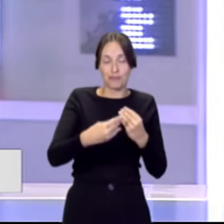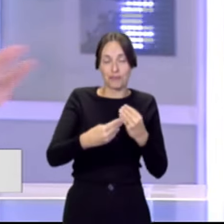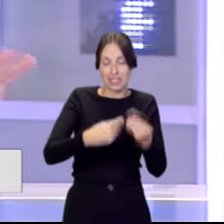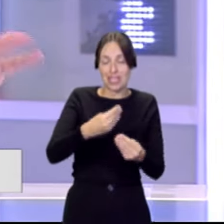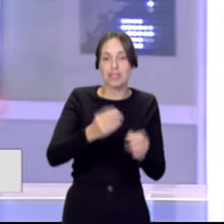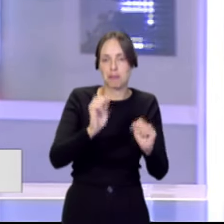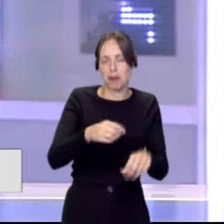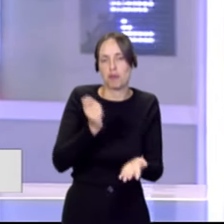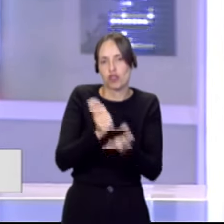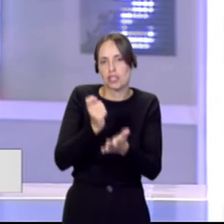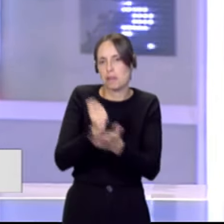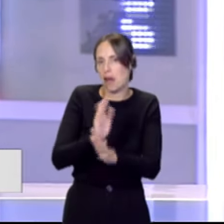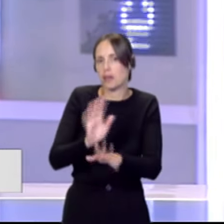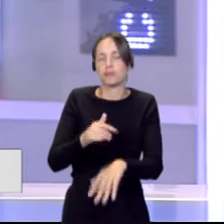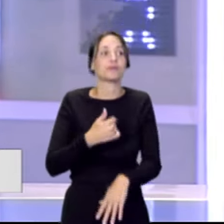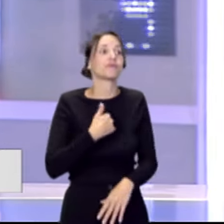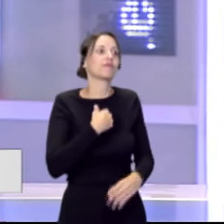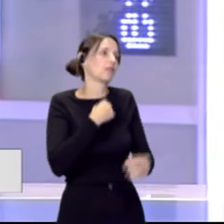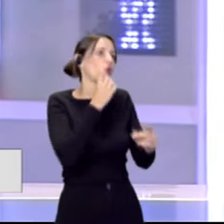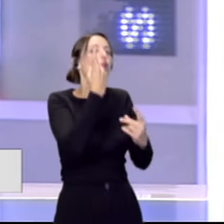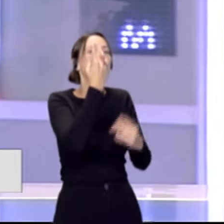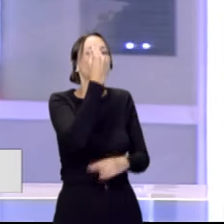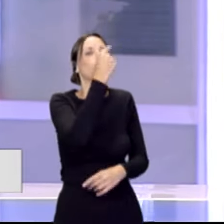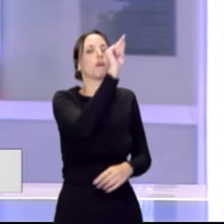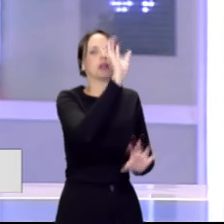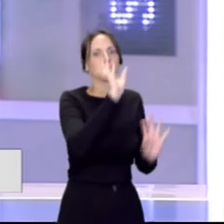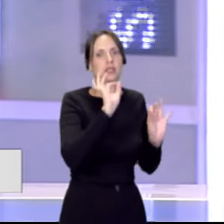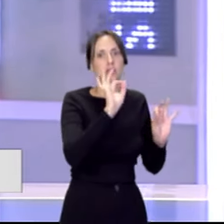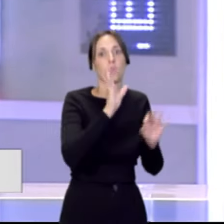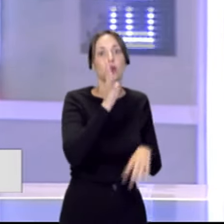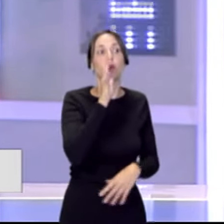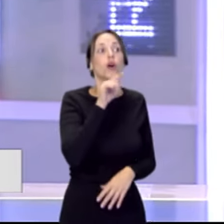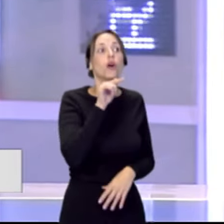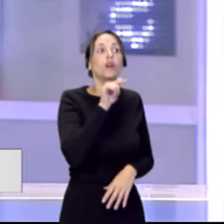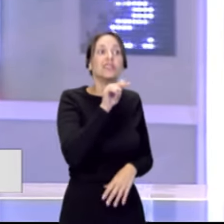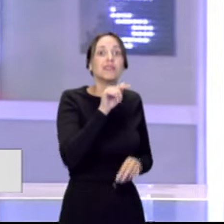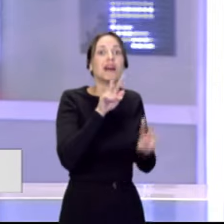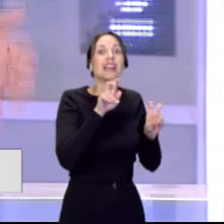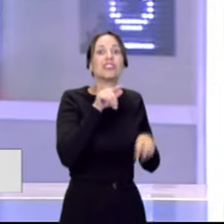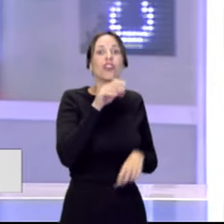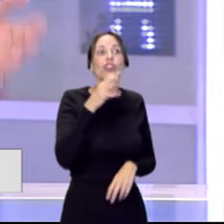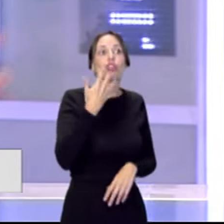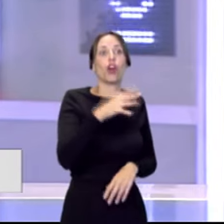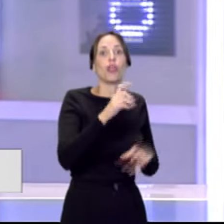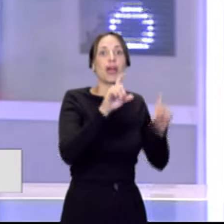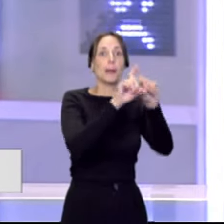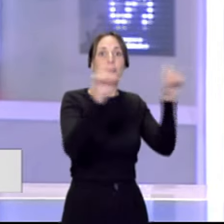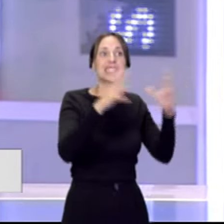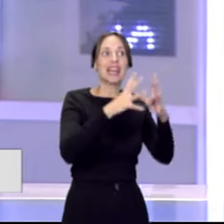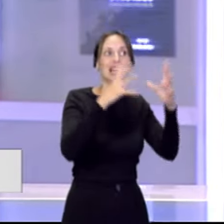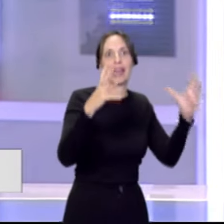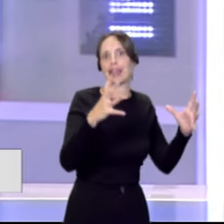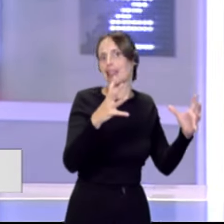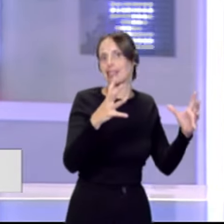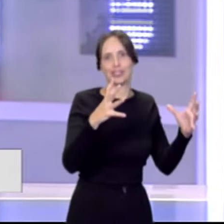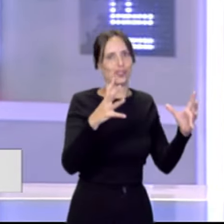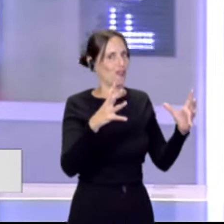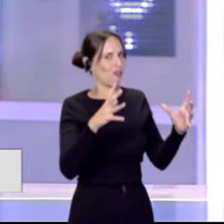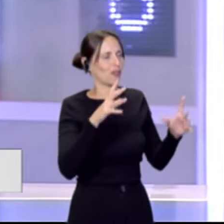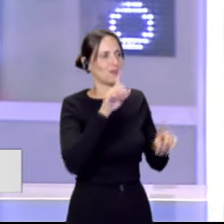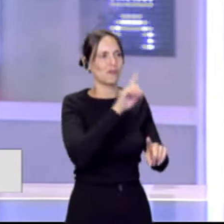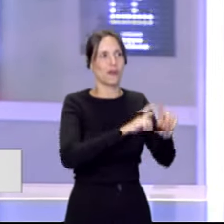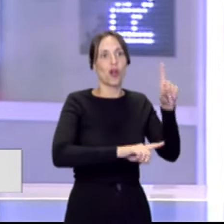dicho Natalia, que creo que es la única discrepancia que puede mantener. Esto no se da en las grandes empresas, porque los mecanismos que tienen para ese tipo de cuestiones, y cuando